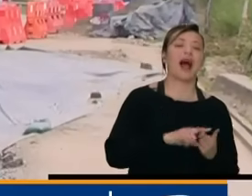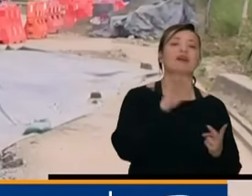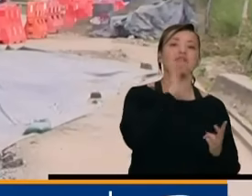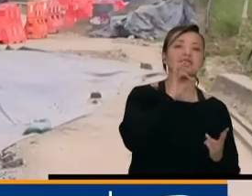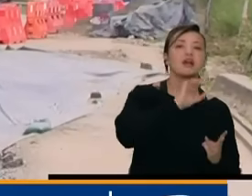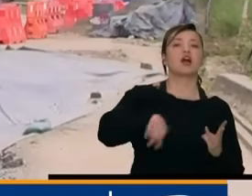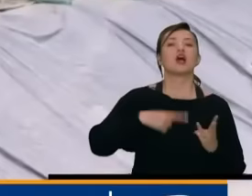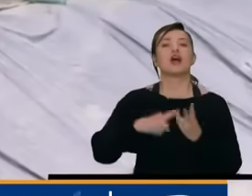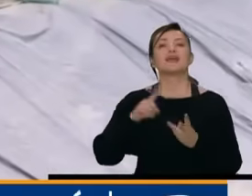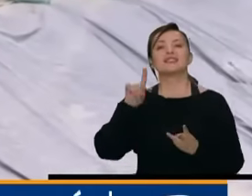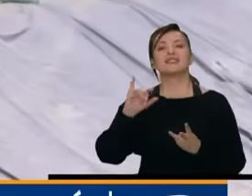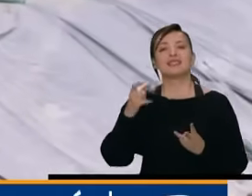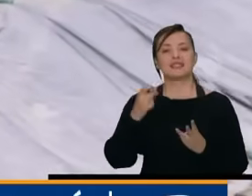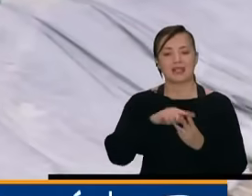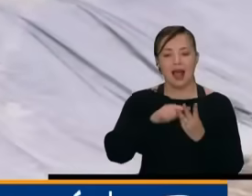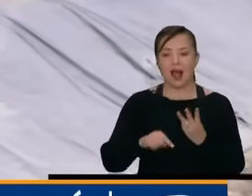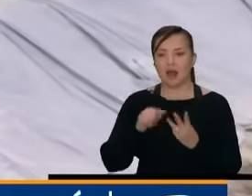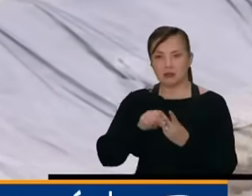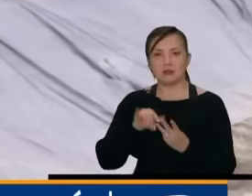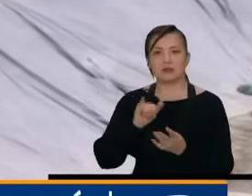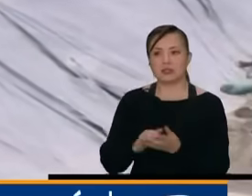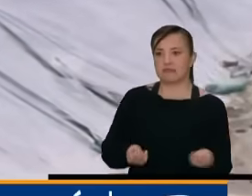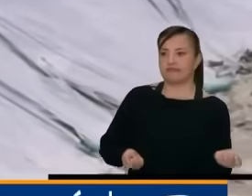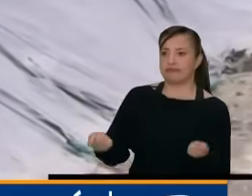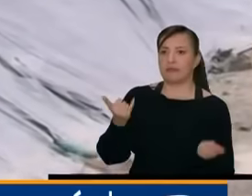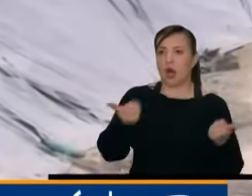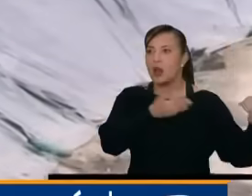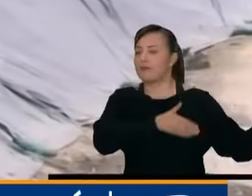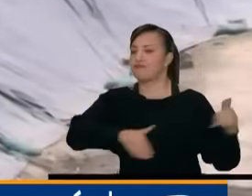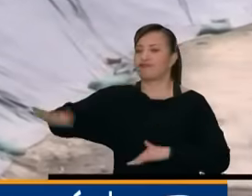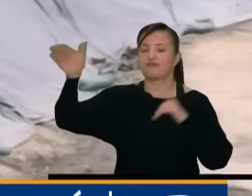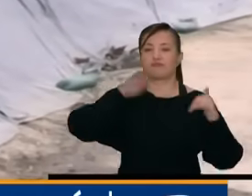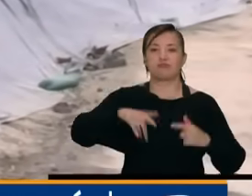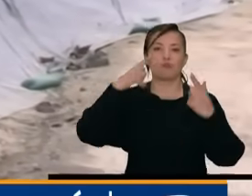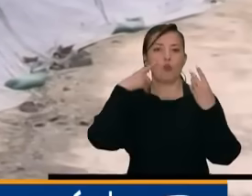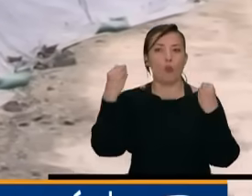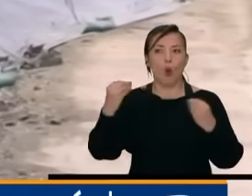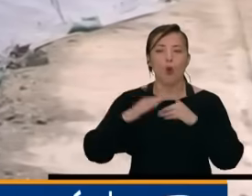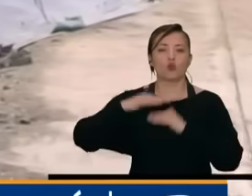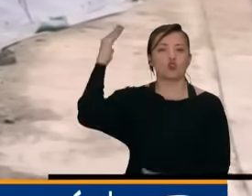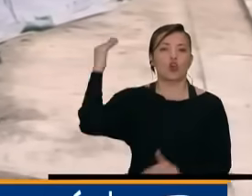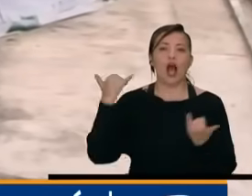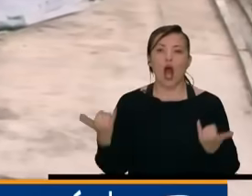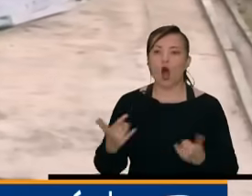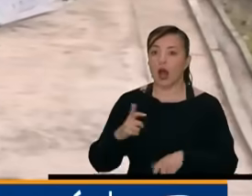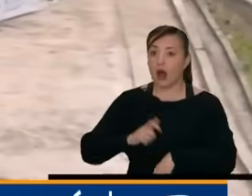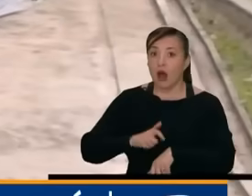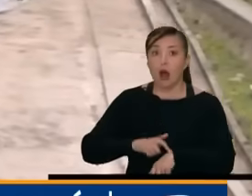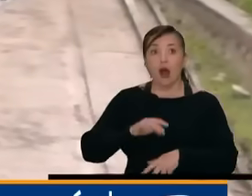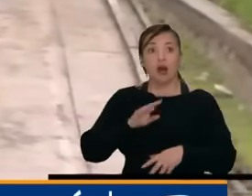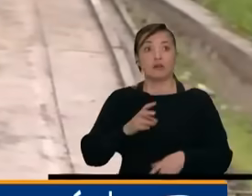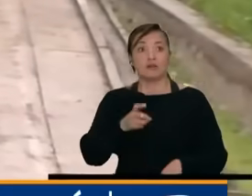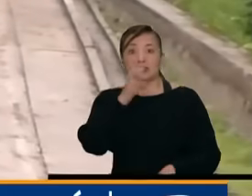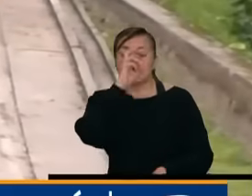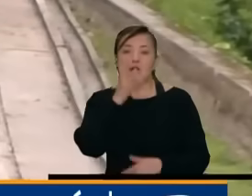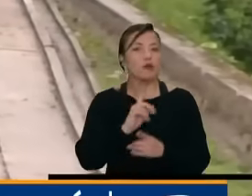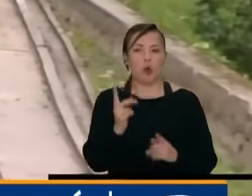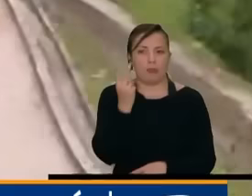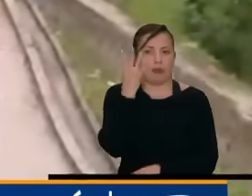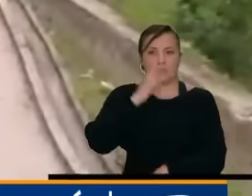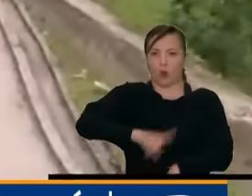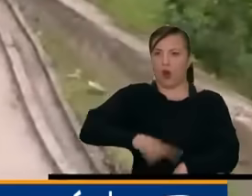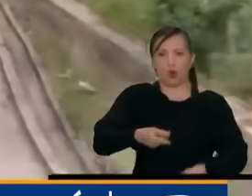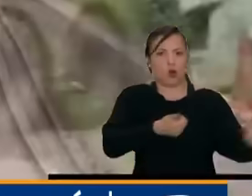de la transversal del Cisga. Tenemos un alto flujo vehicular. Y no estamos con horarios restringidos, estamos atendiendo 24 horas